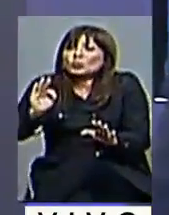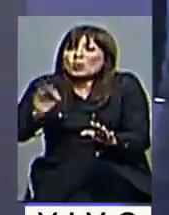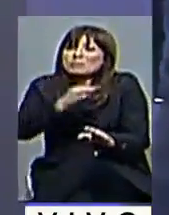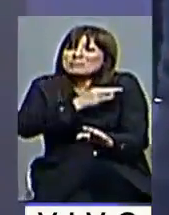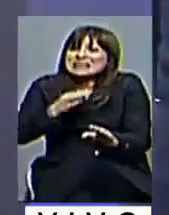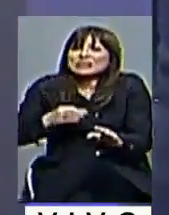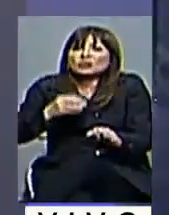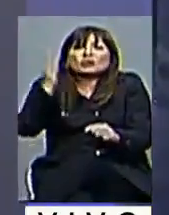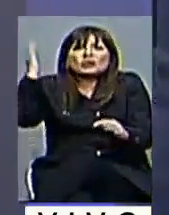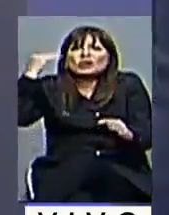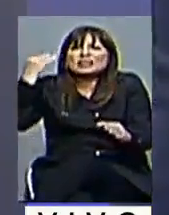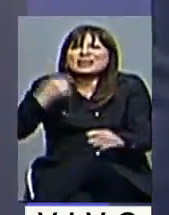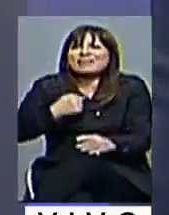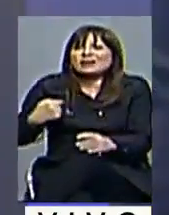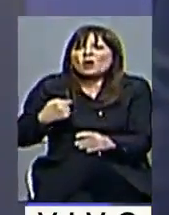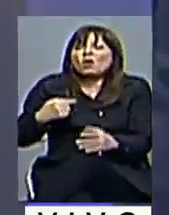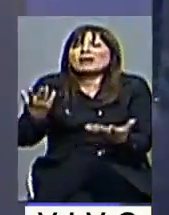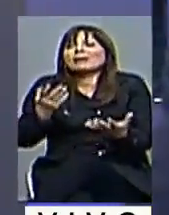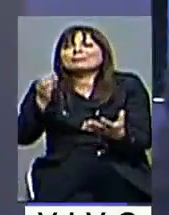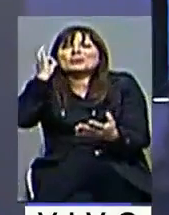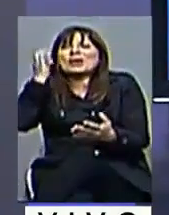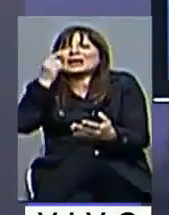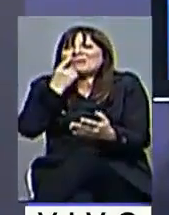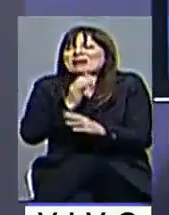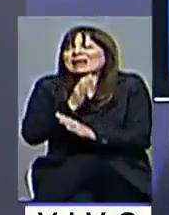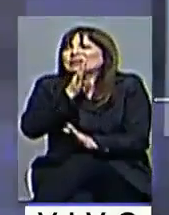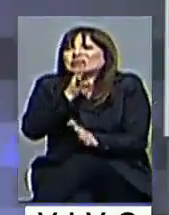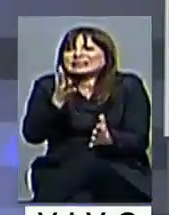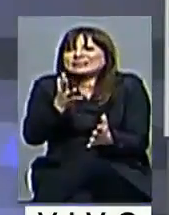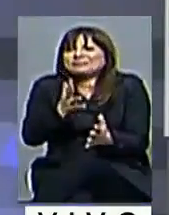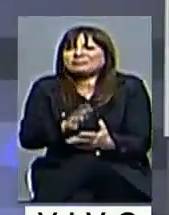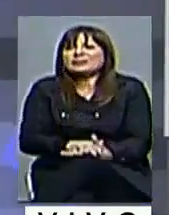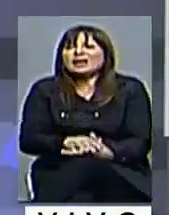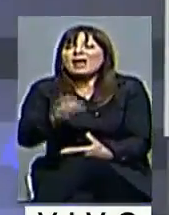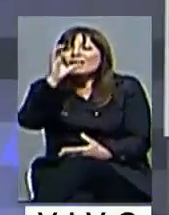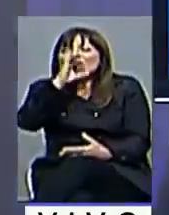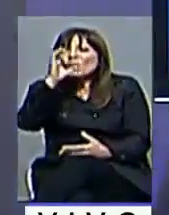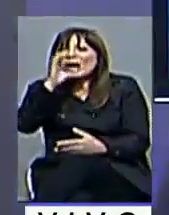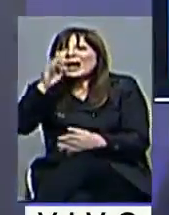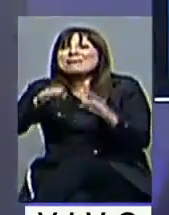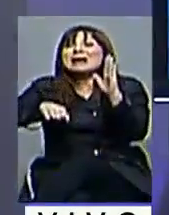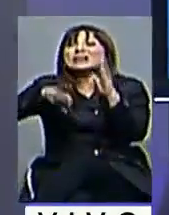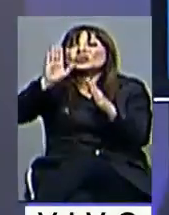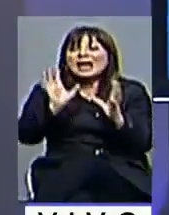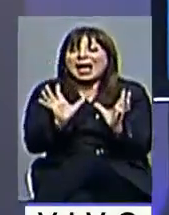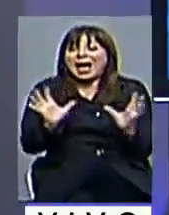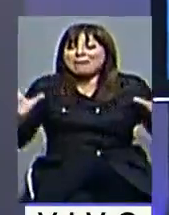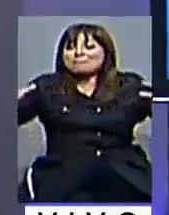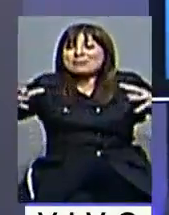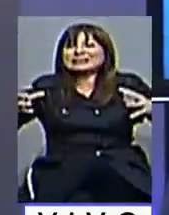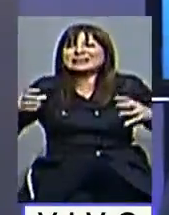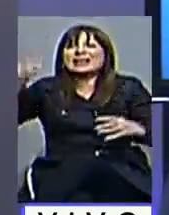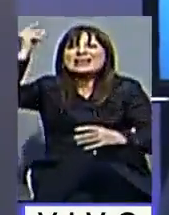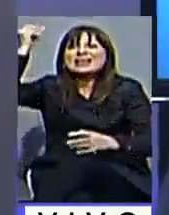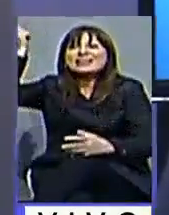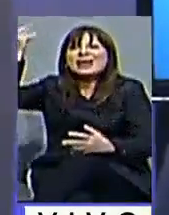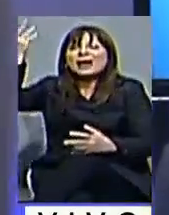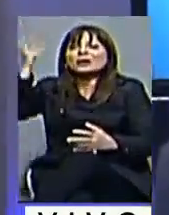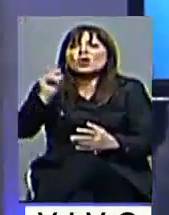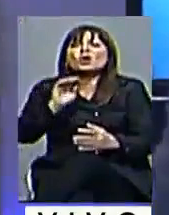sin saber todavía futuro o futura, quién va a ser, que buscara mayorías amplias sobre ideas, no